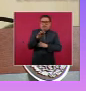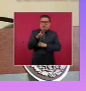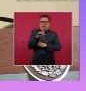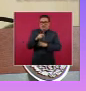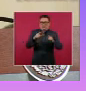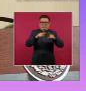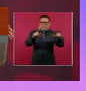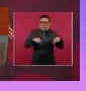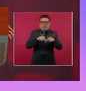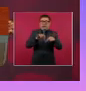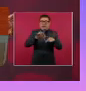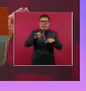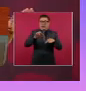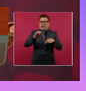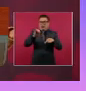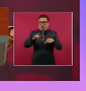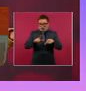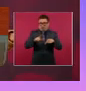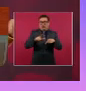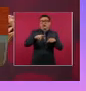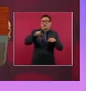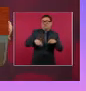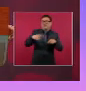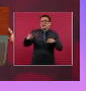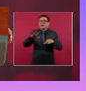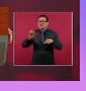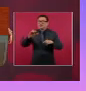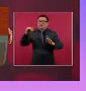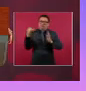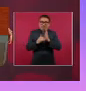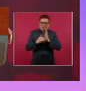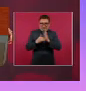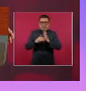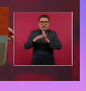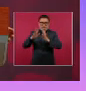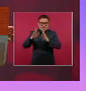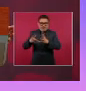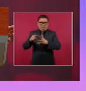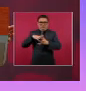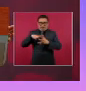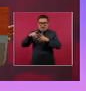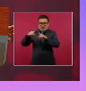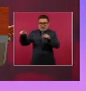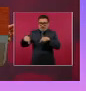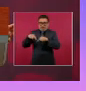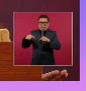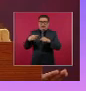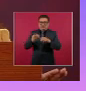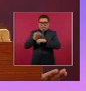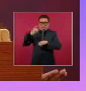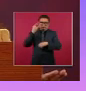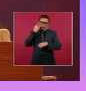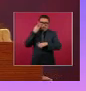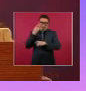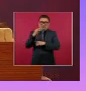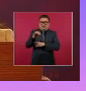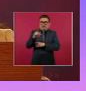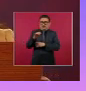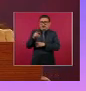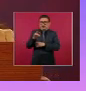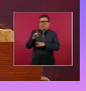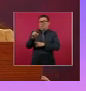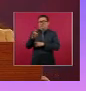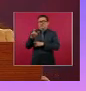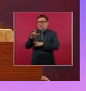reserva Calakmul, más las 500,000 que ya se tienen en el estado de Campeche, en Balancic y Balancuc,